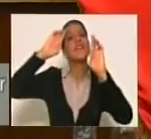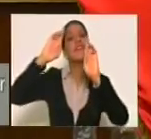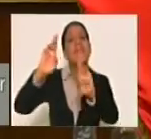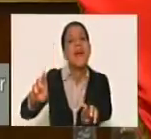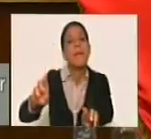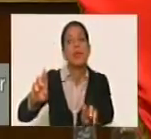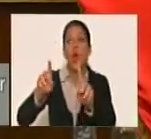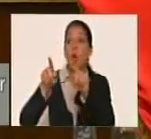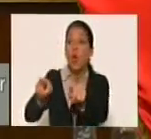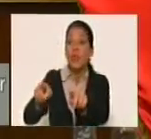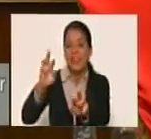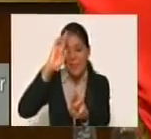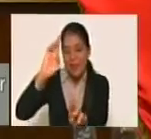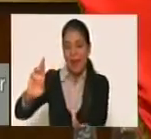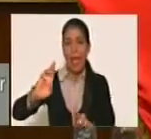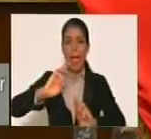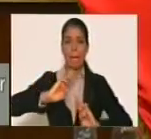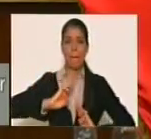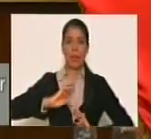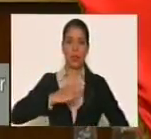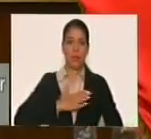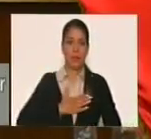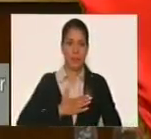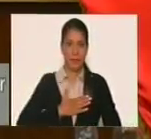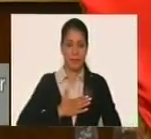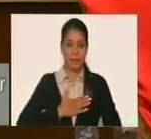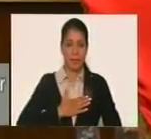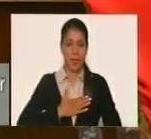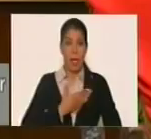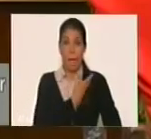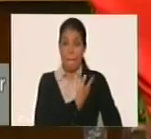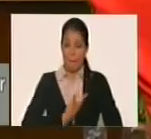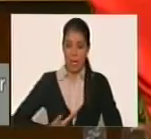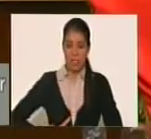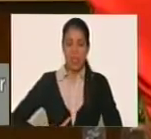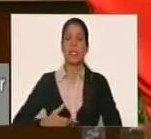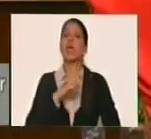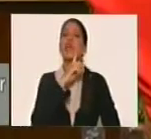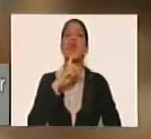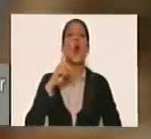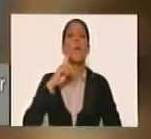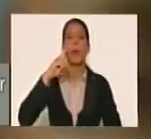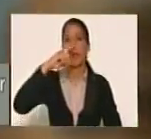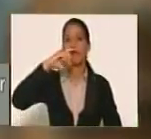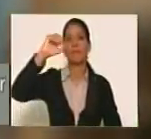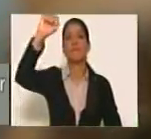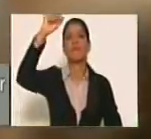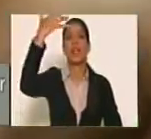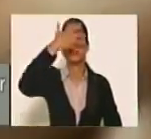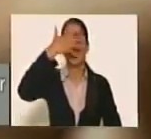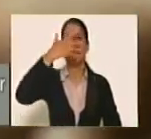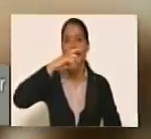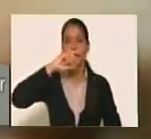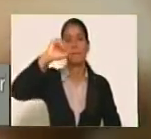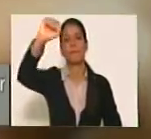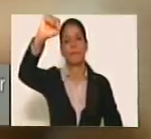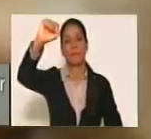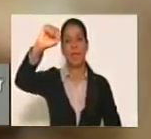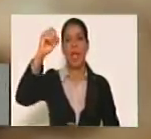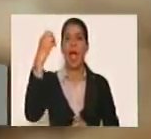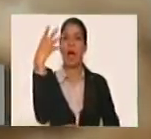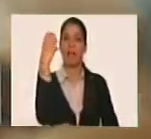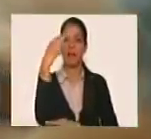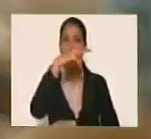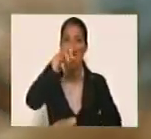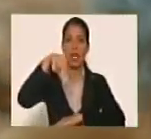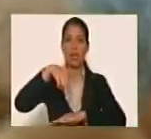ustedes respétennos a nosotros. El presidente se llama Nicolás Maduro, la Asamblea Nacional Constituyente tiene